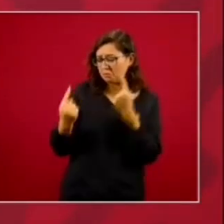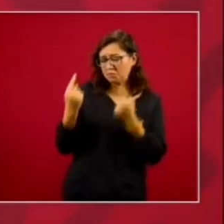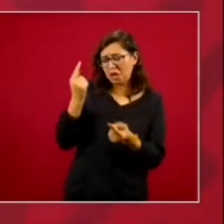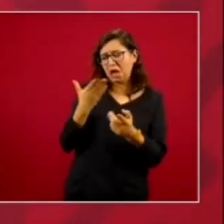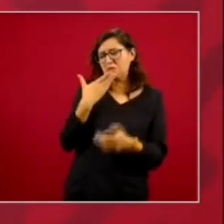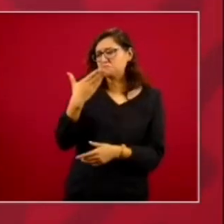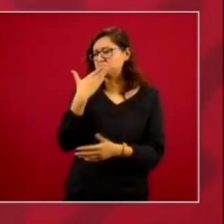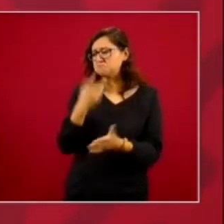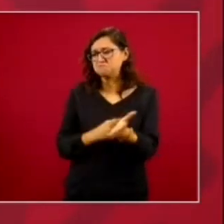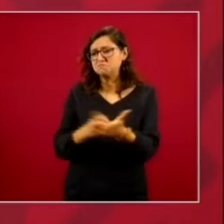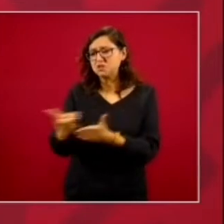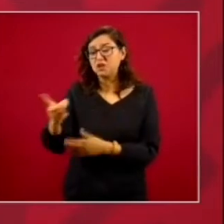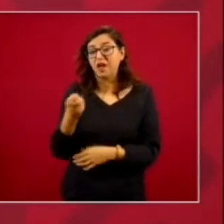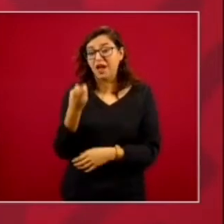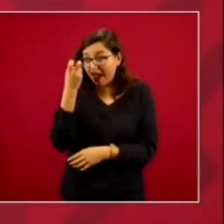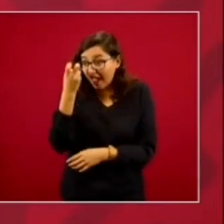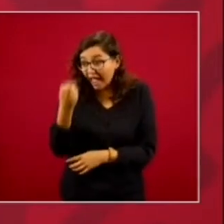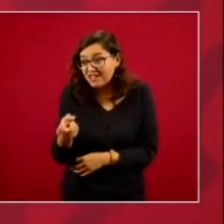es la democracia.